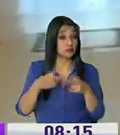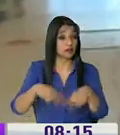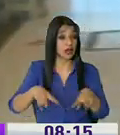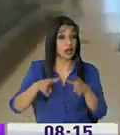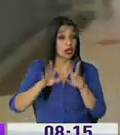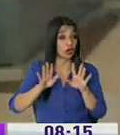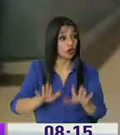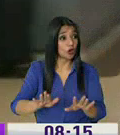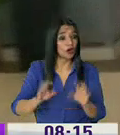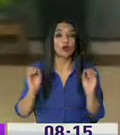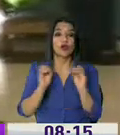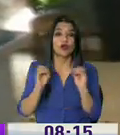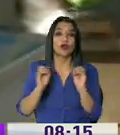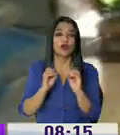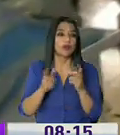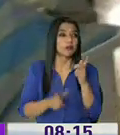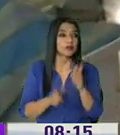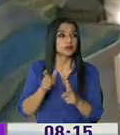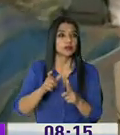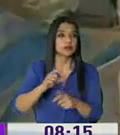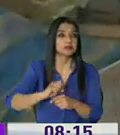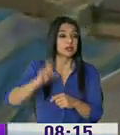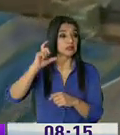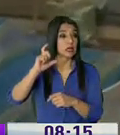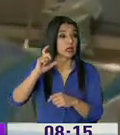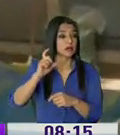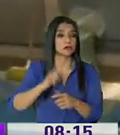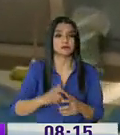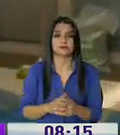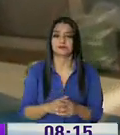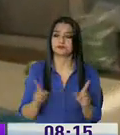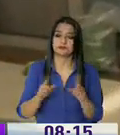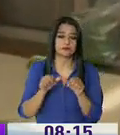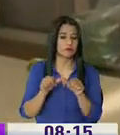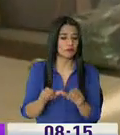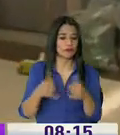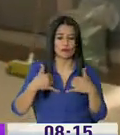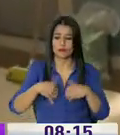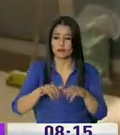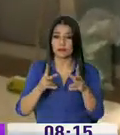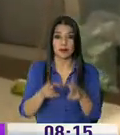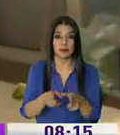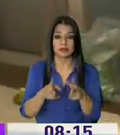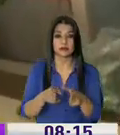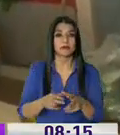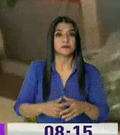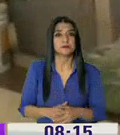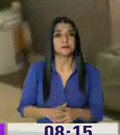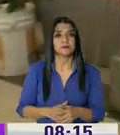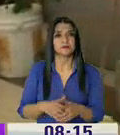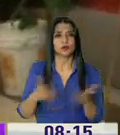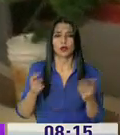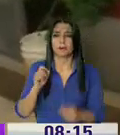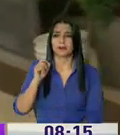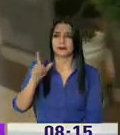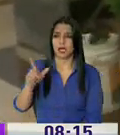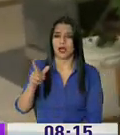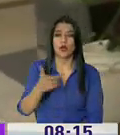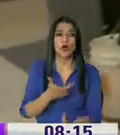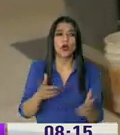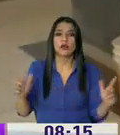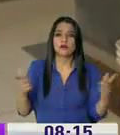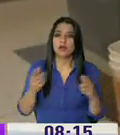los valores que la ciudadanía conocía? ¿Ha habido un incremento? Los precios se han mantenido en estado estable, no ha habido desabastecimiento ni